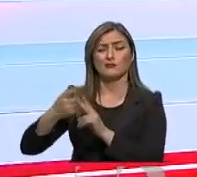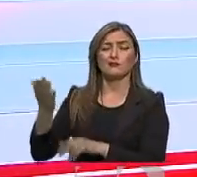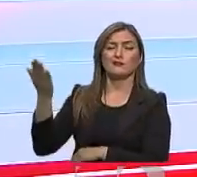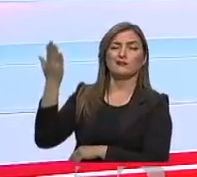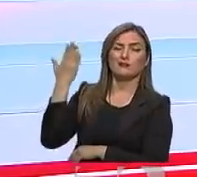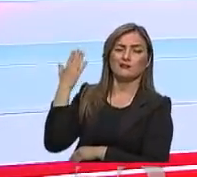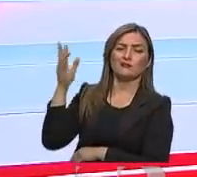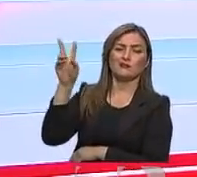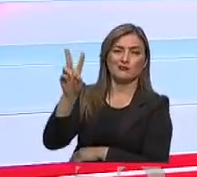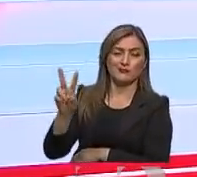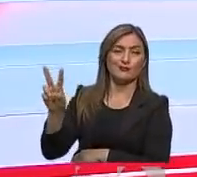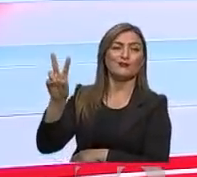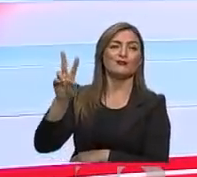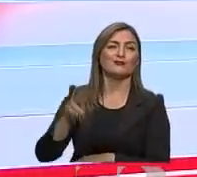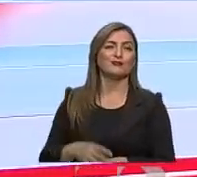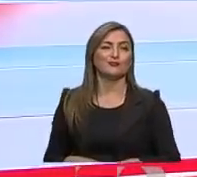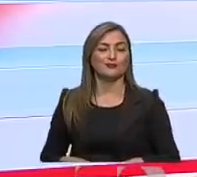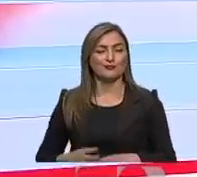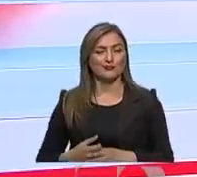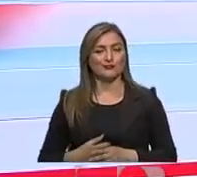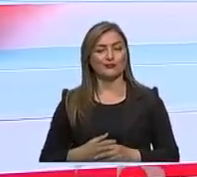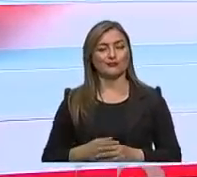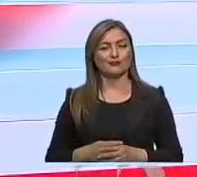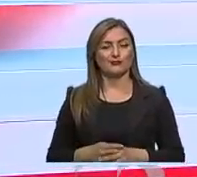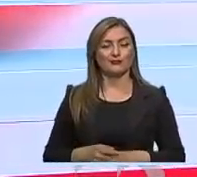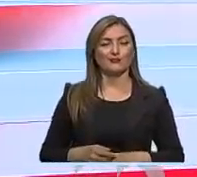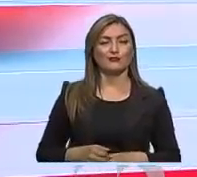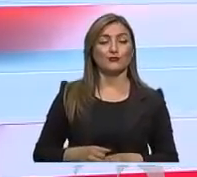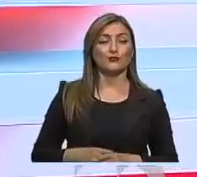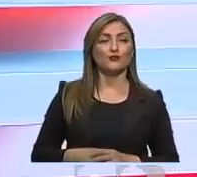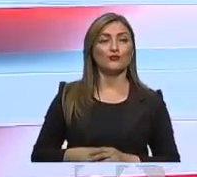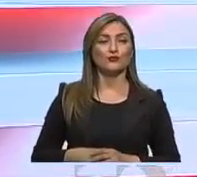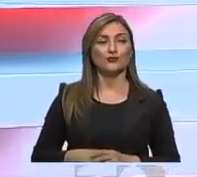ejecutarse en la capital desde el pasado viernes.